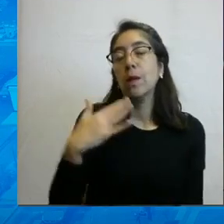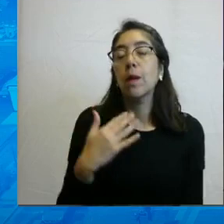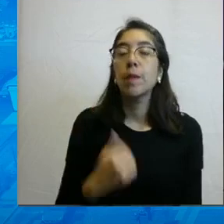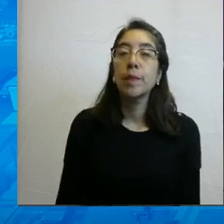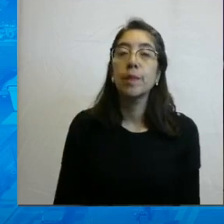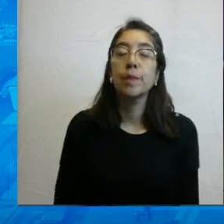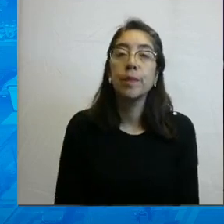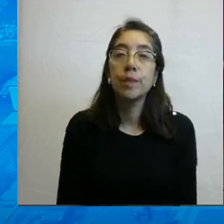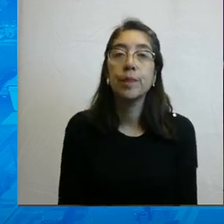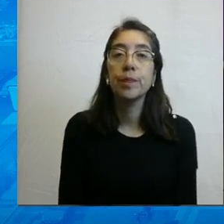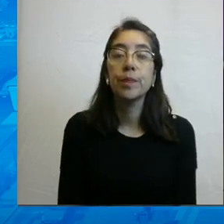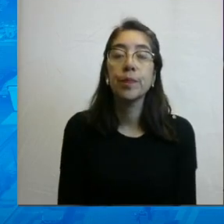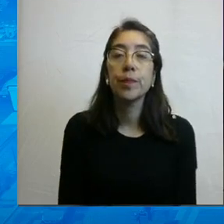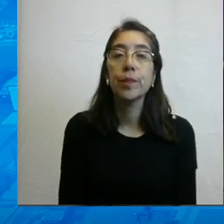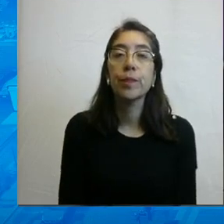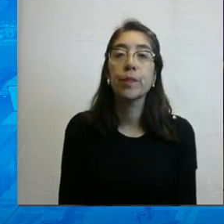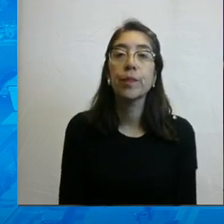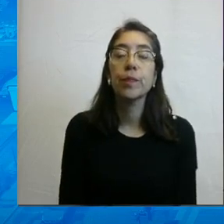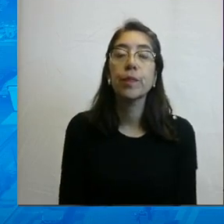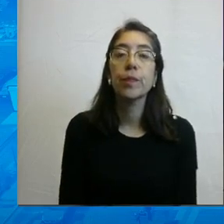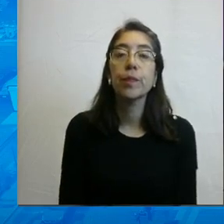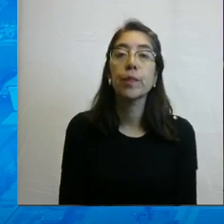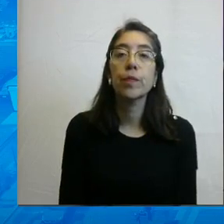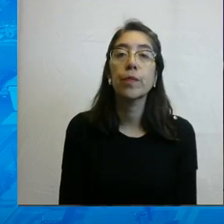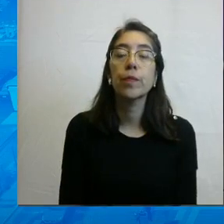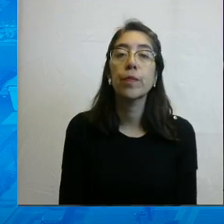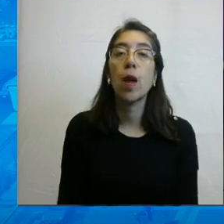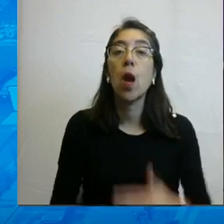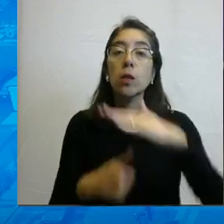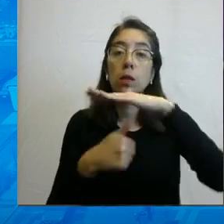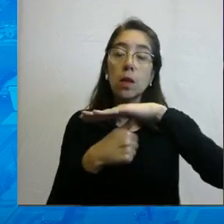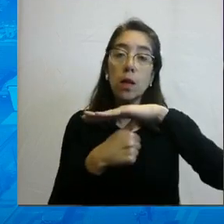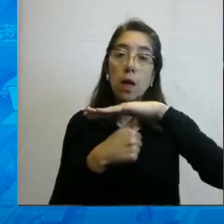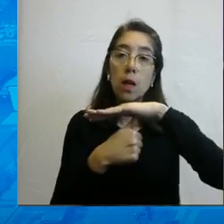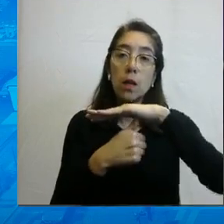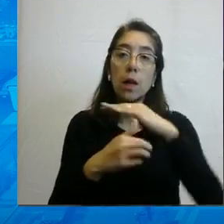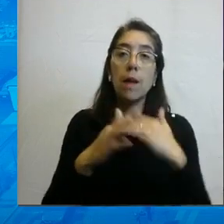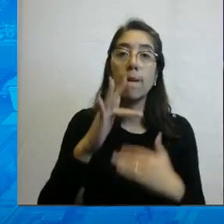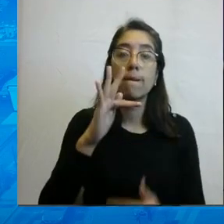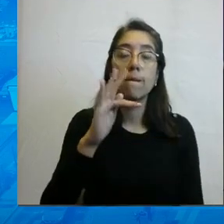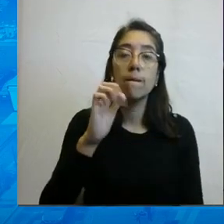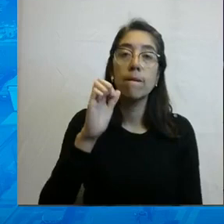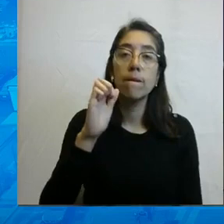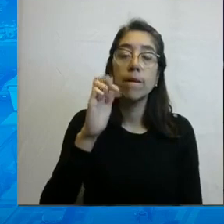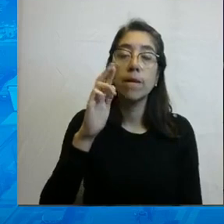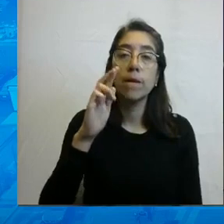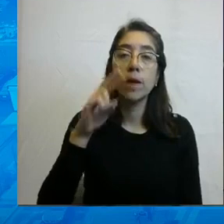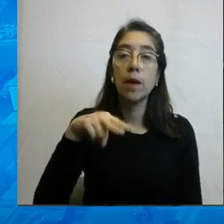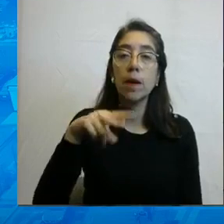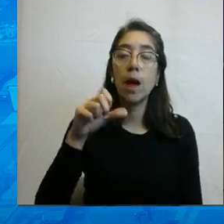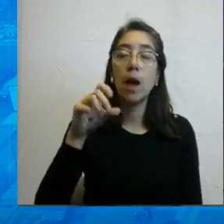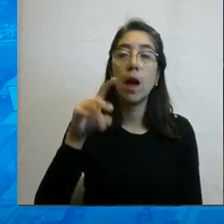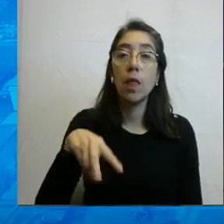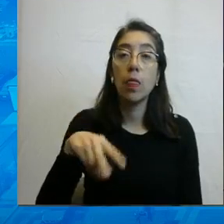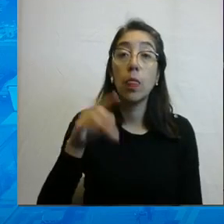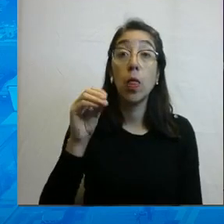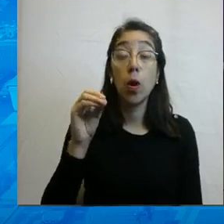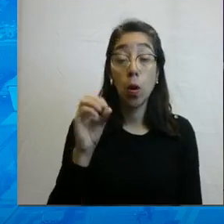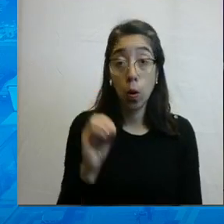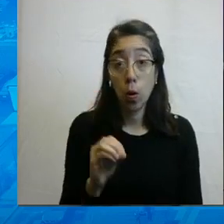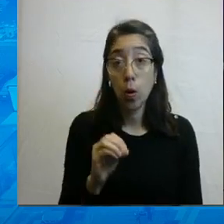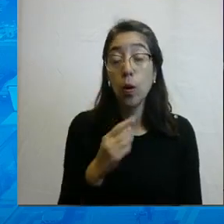al concejal Fernando Pérez. Muchas gracias, presidente. Saludar a los presentes y también a los que nos